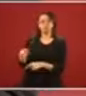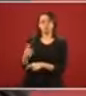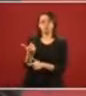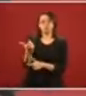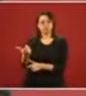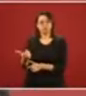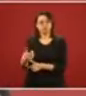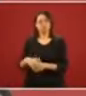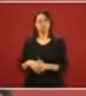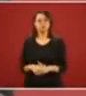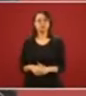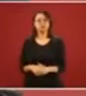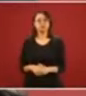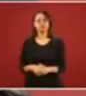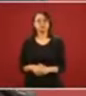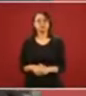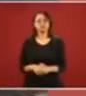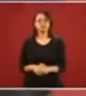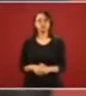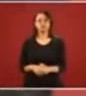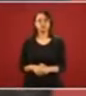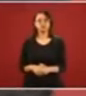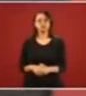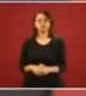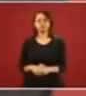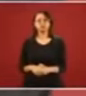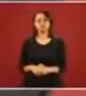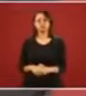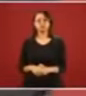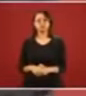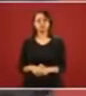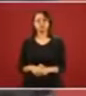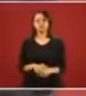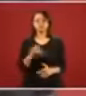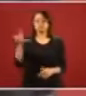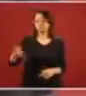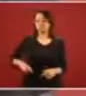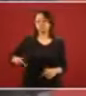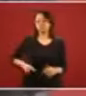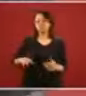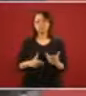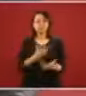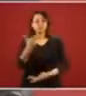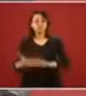Los servidores públicos somos simplemente